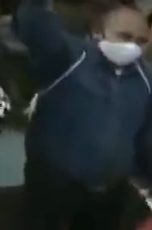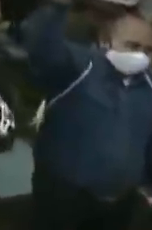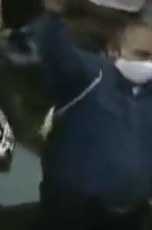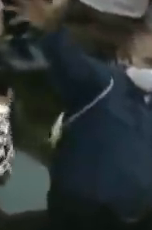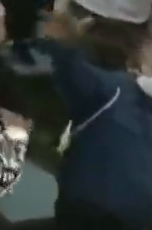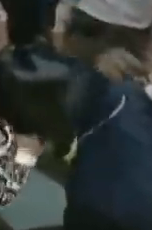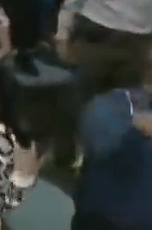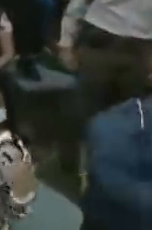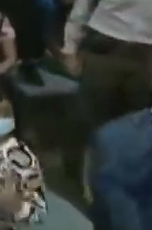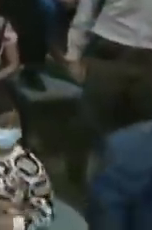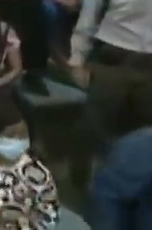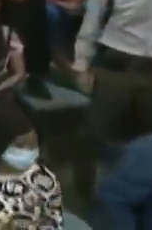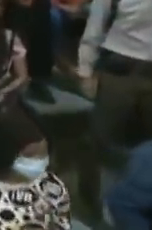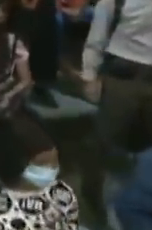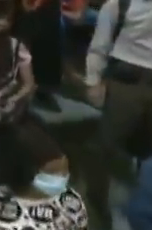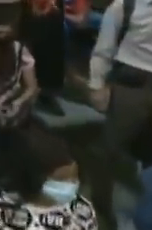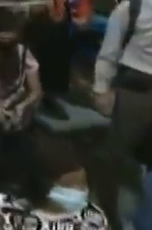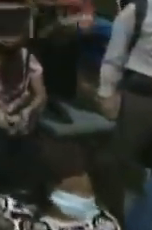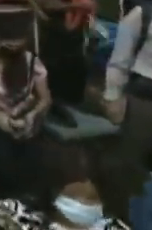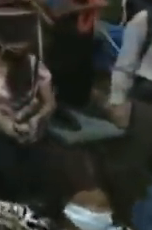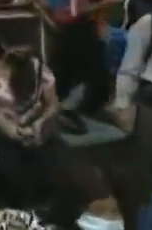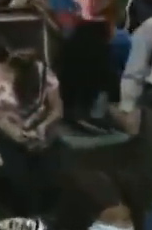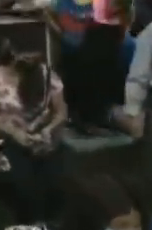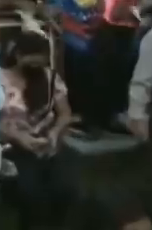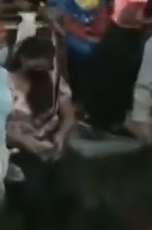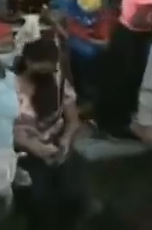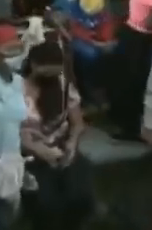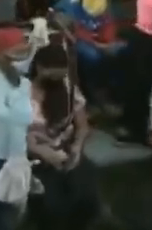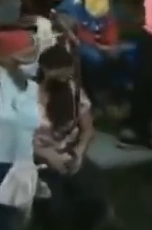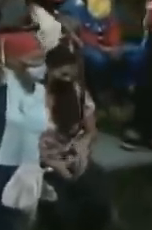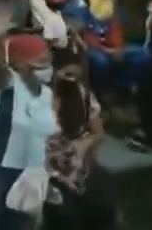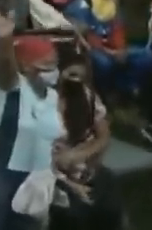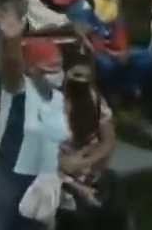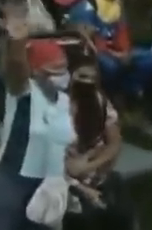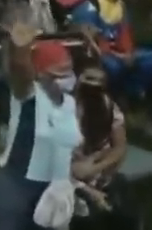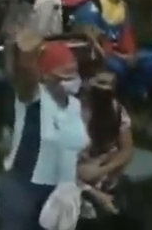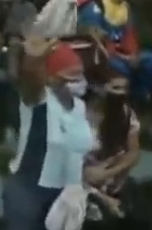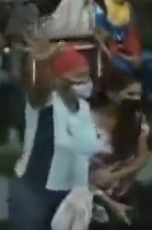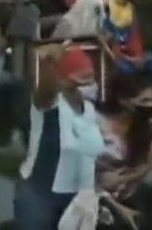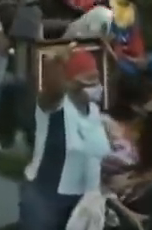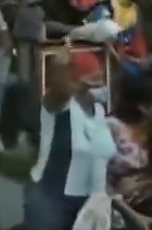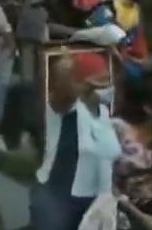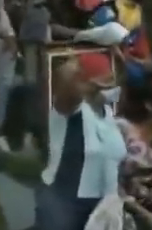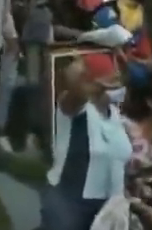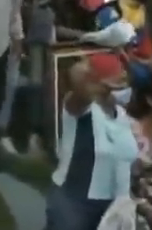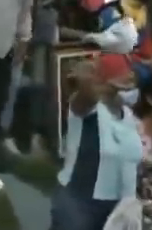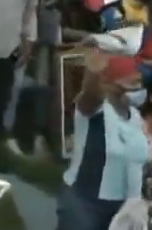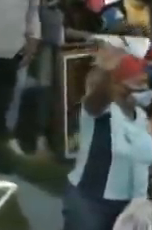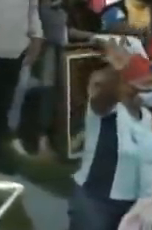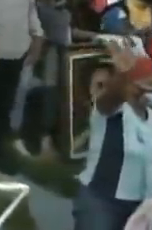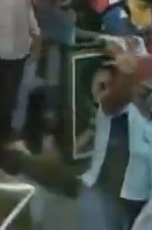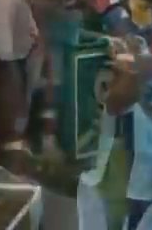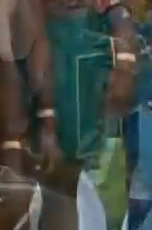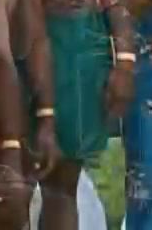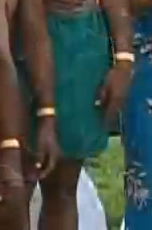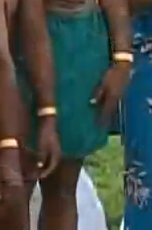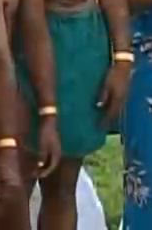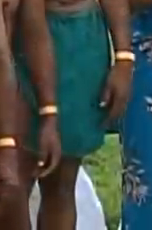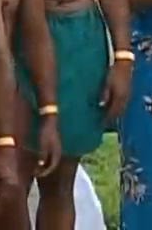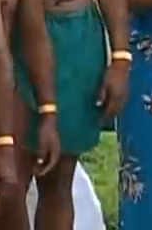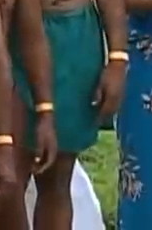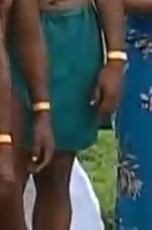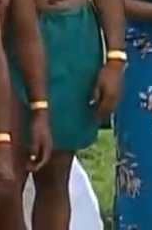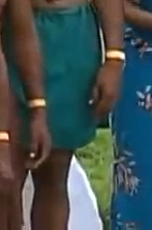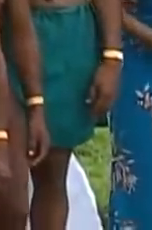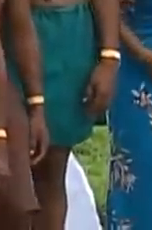Así culmina esta actividad del Día Nacional de la Resistencia Indígena. Venezuela ha propuesto llevar ante la CELAC la creación de una comisión